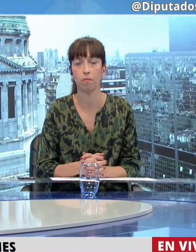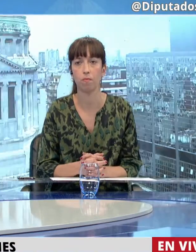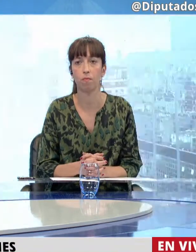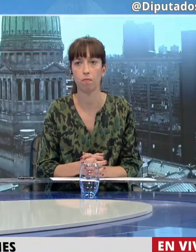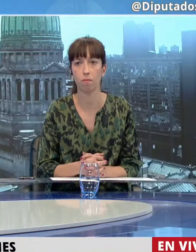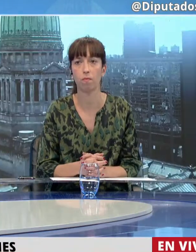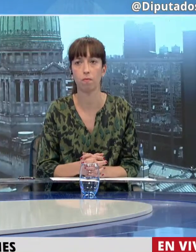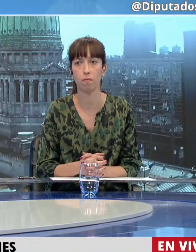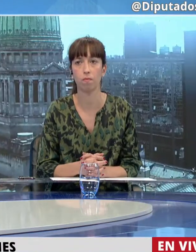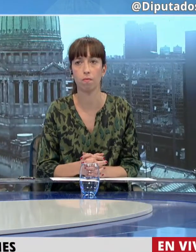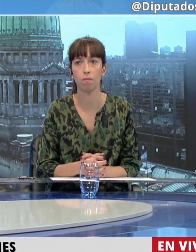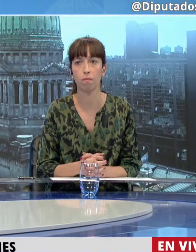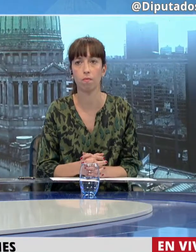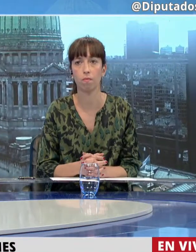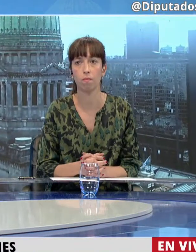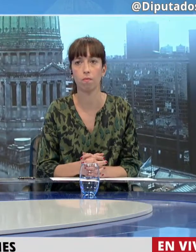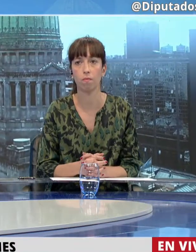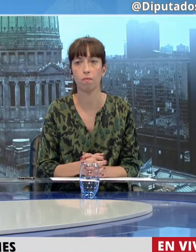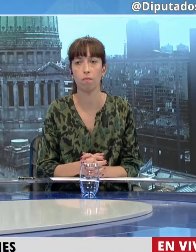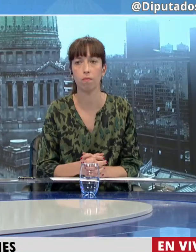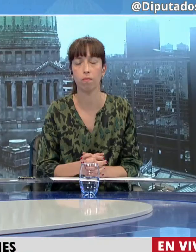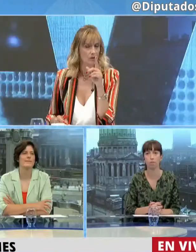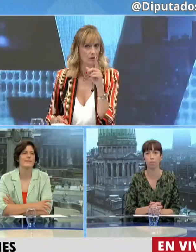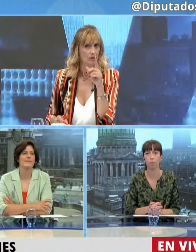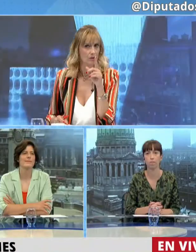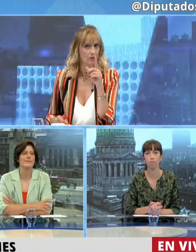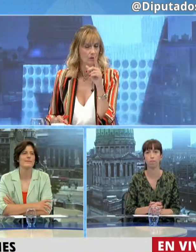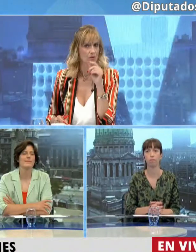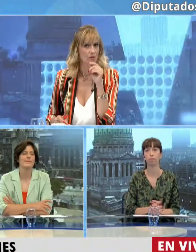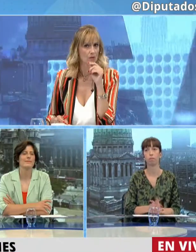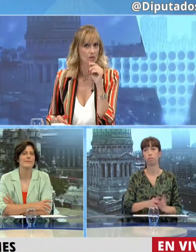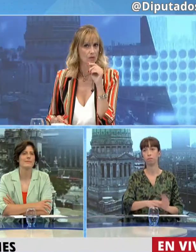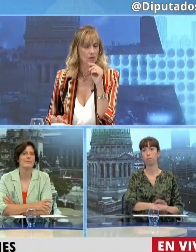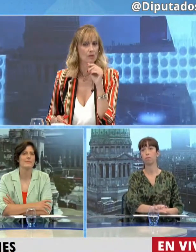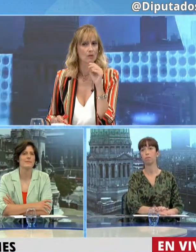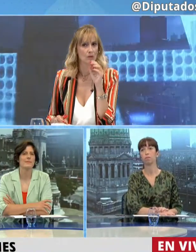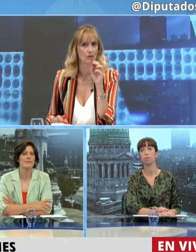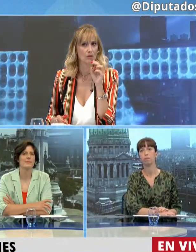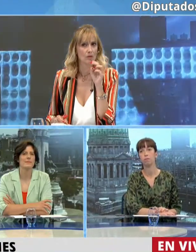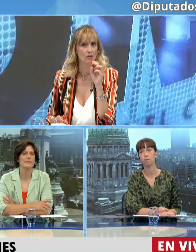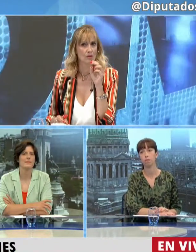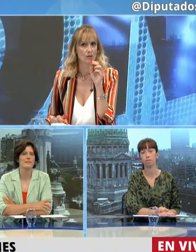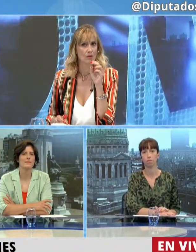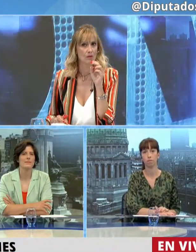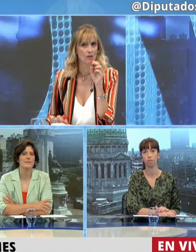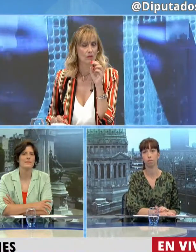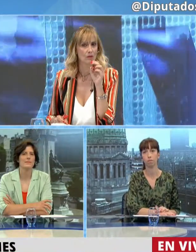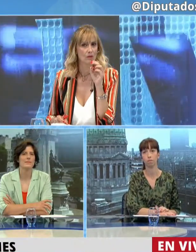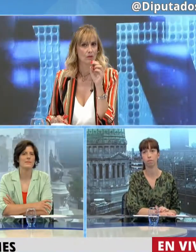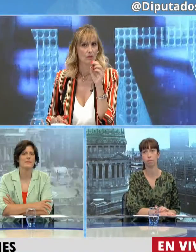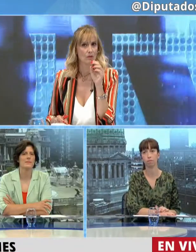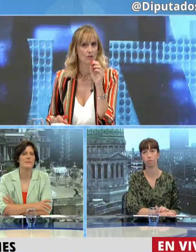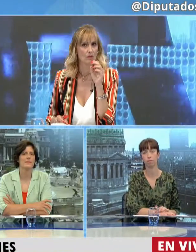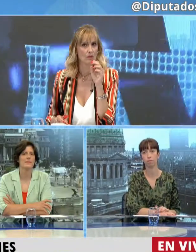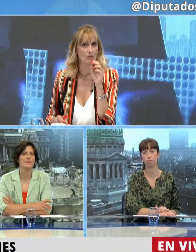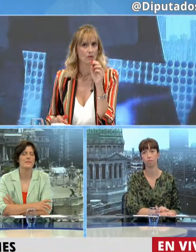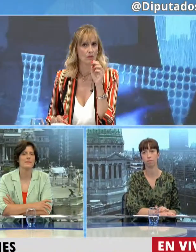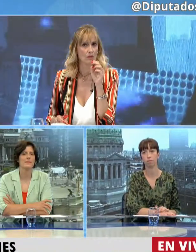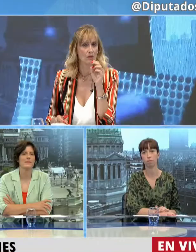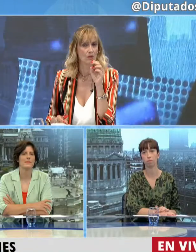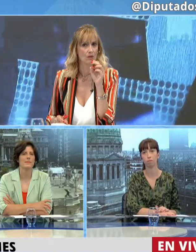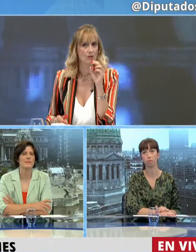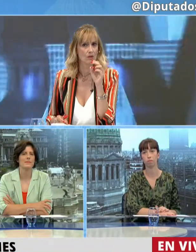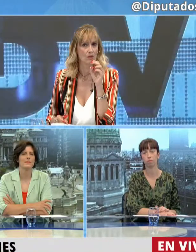mire, este tema interesante, estoy buscando acá entre mis apuntes porque nosotros vamos a terminar este año con